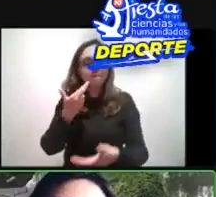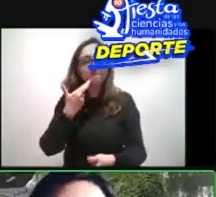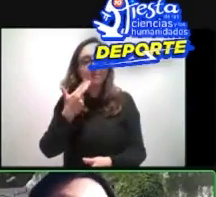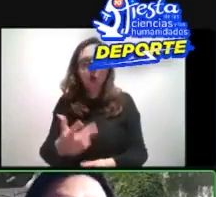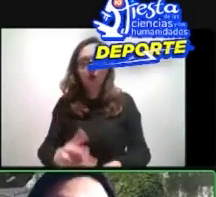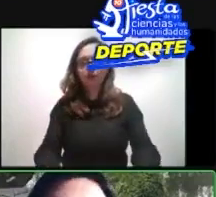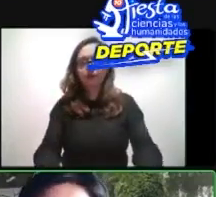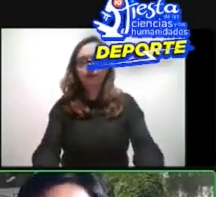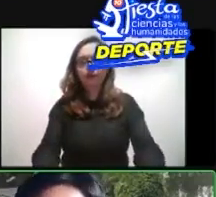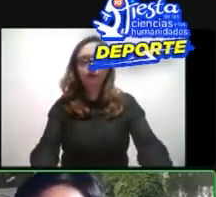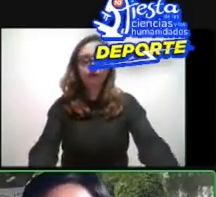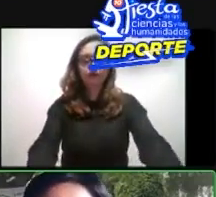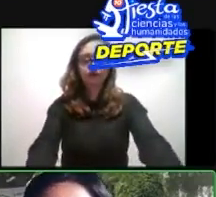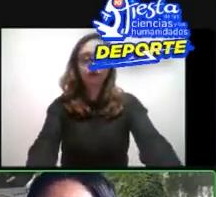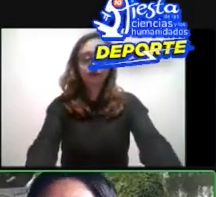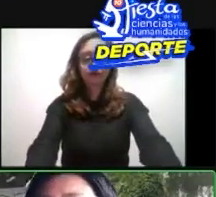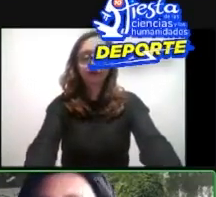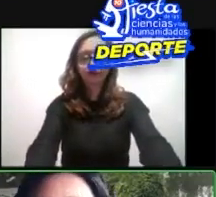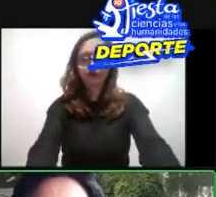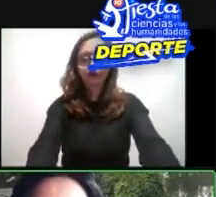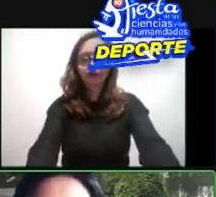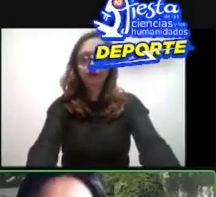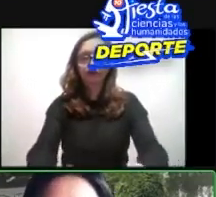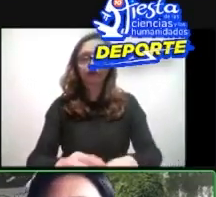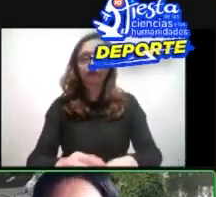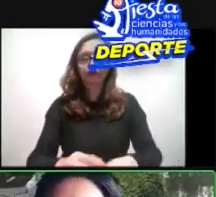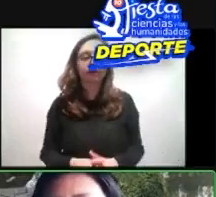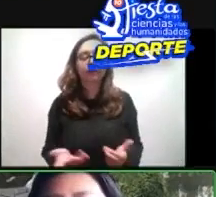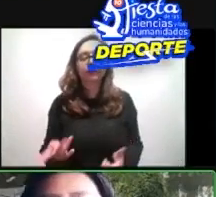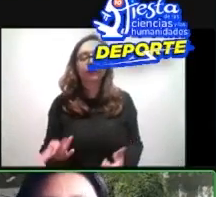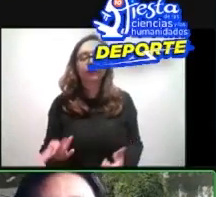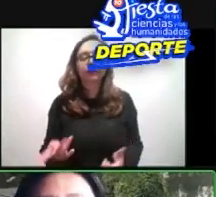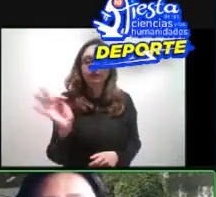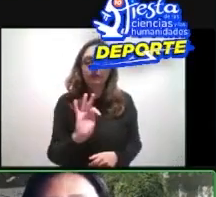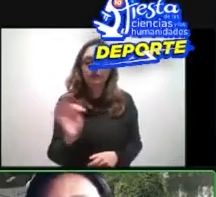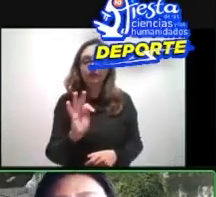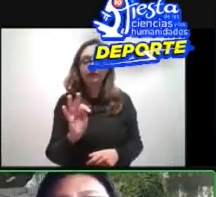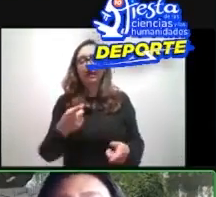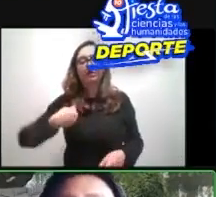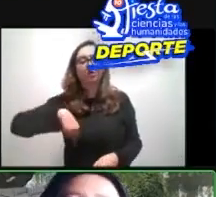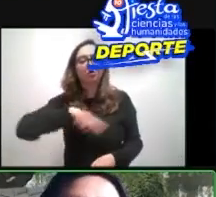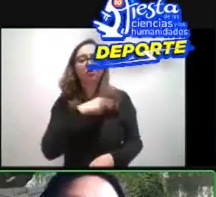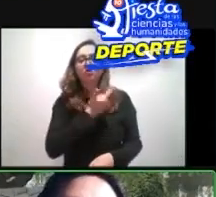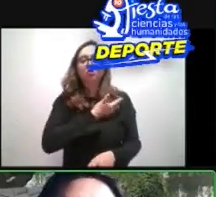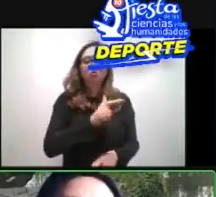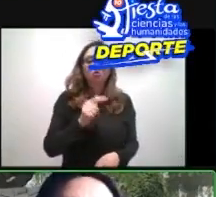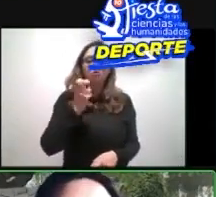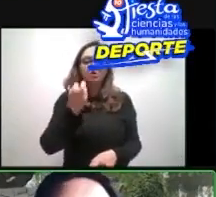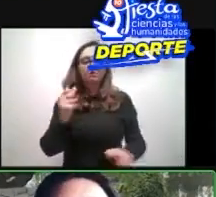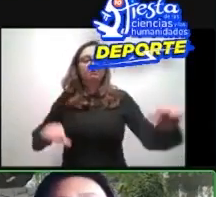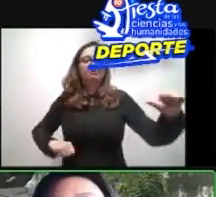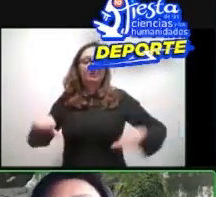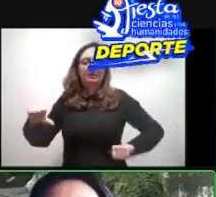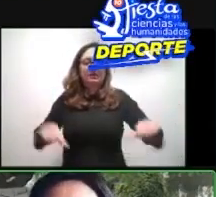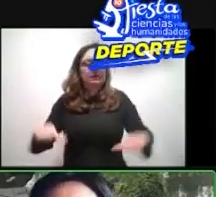Supongamos que no nos gusta ninguna de estas actividades o que apenas vamos a iniciar con una actividad física. Se ha observado también que